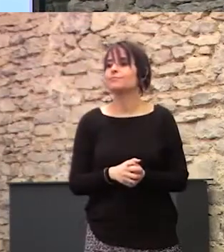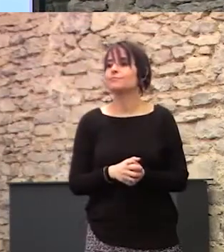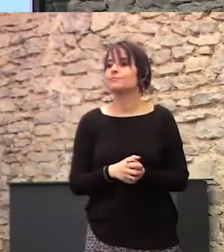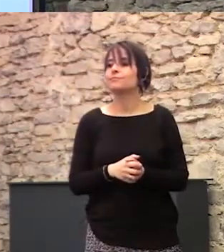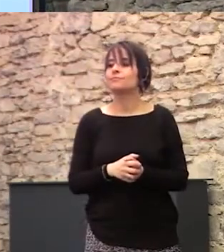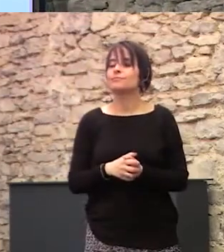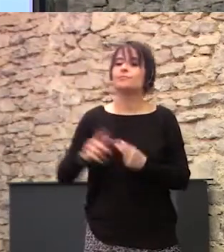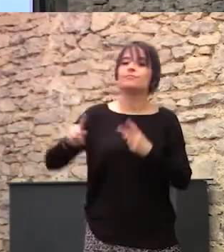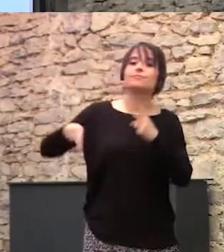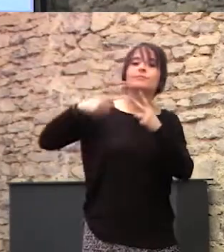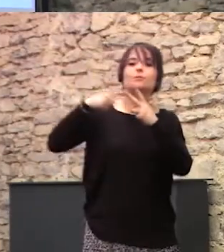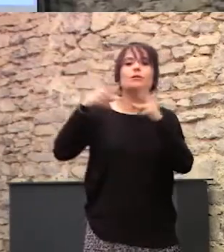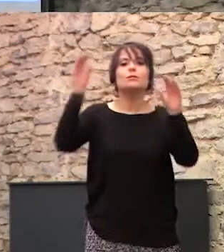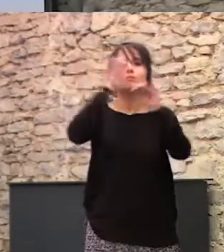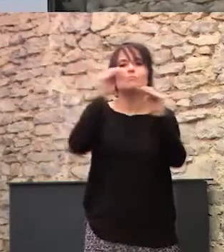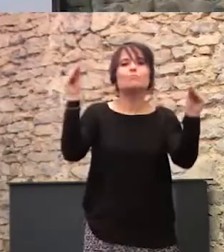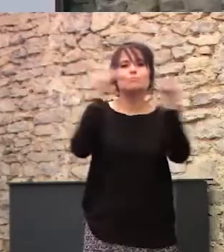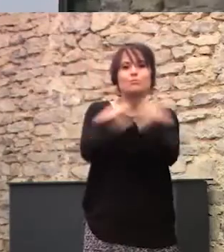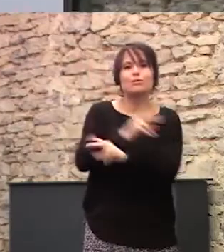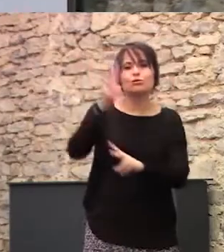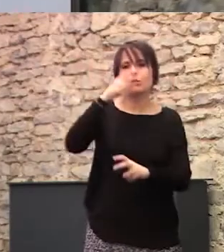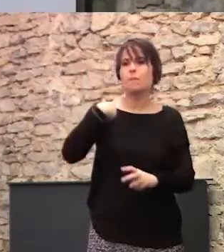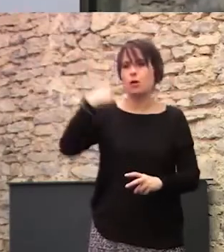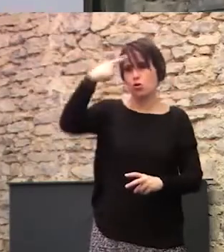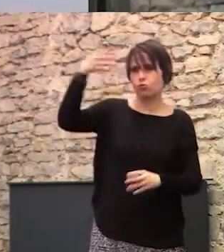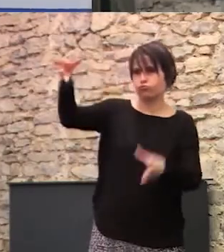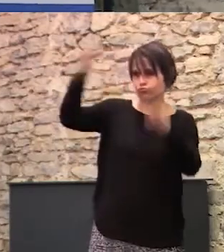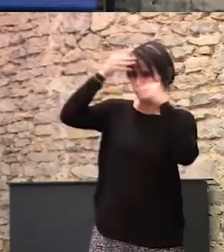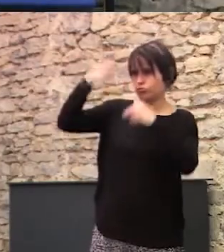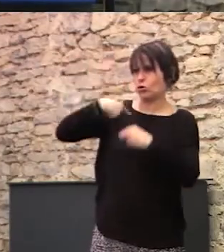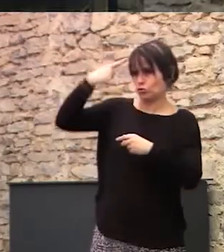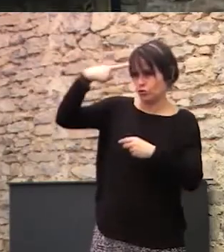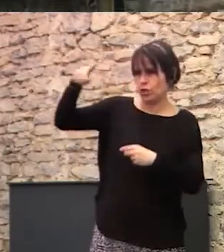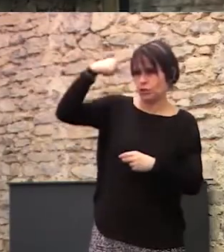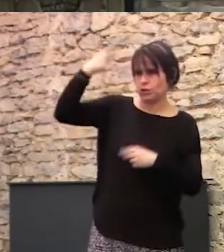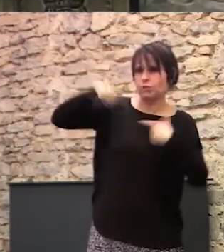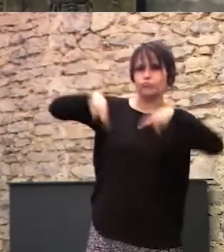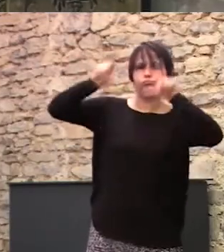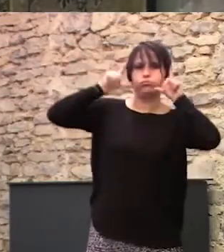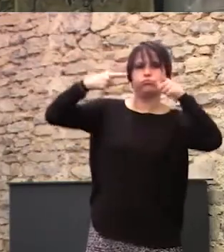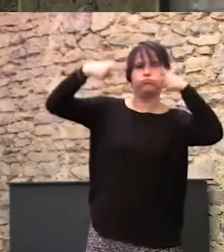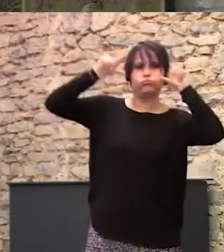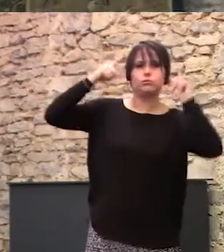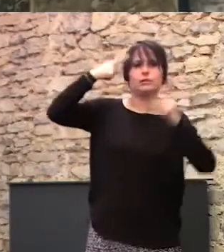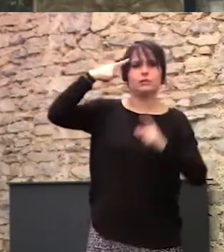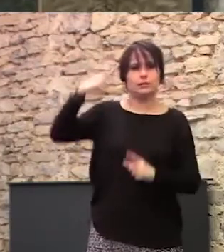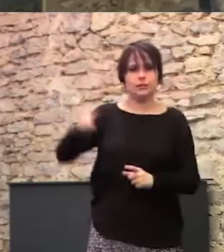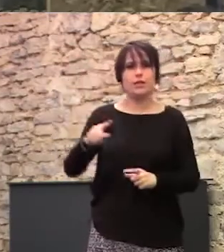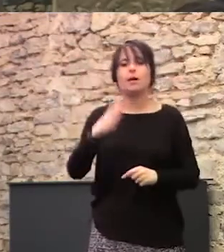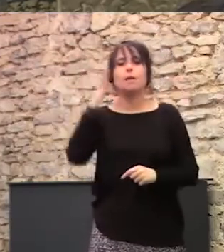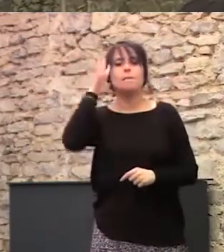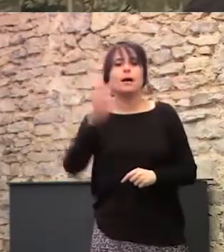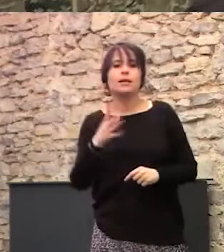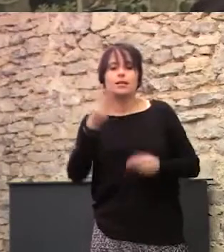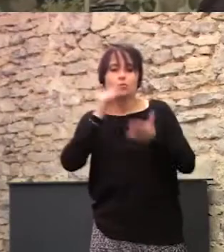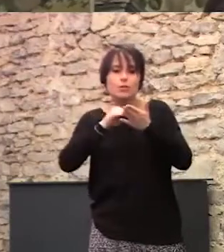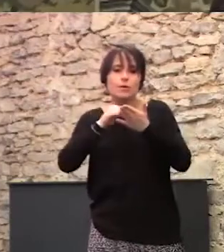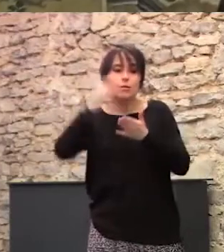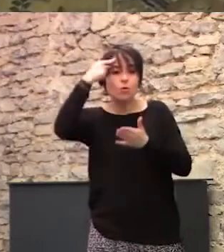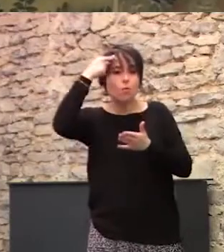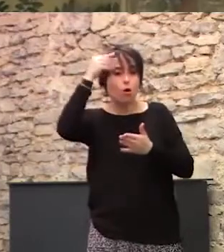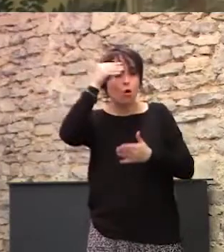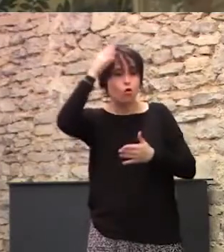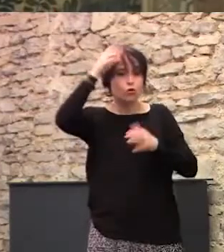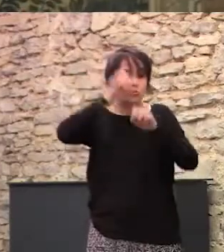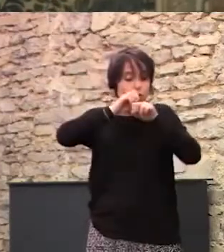el tema del monopolio del conocimiento, porque como las grandes academias, la difusión del conocimiento está